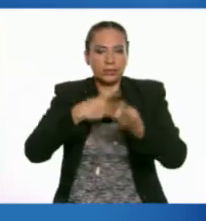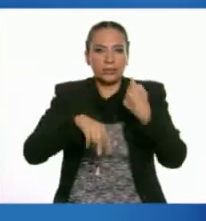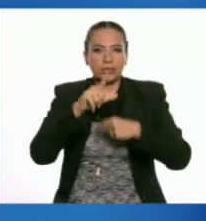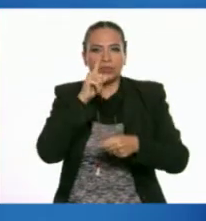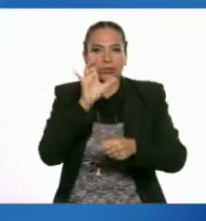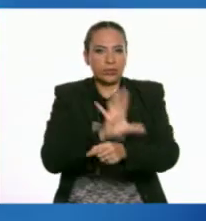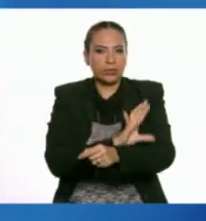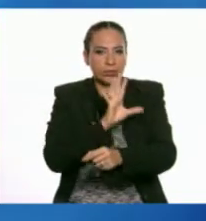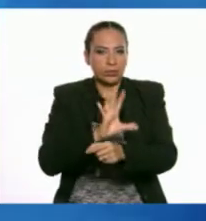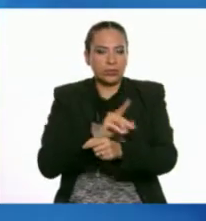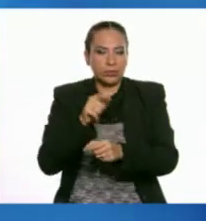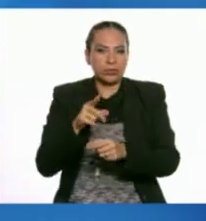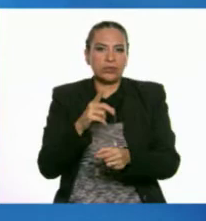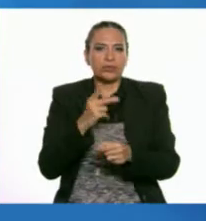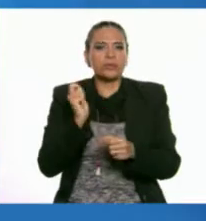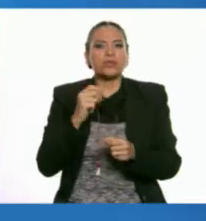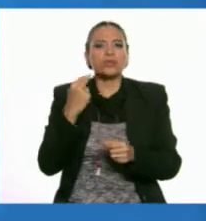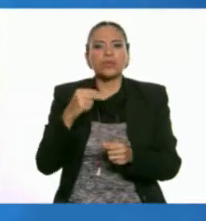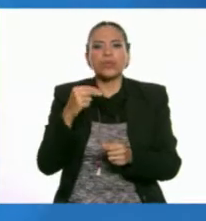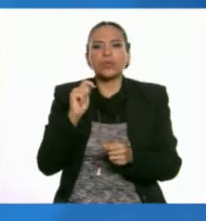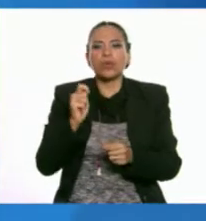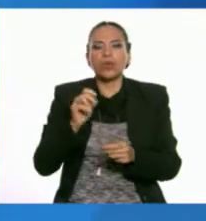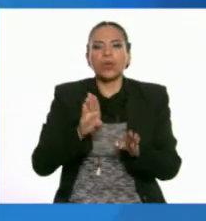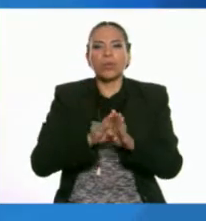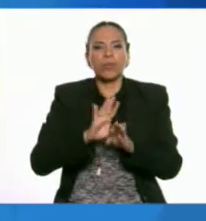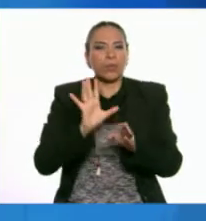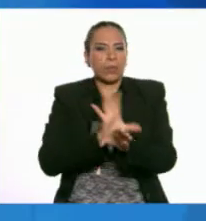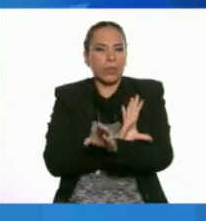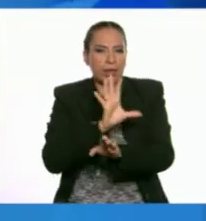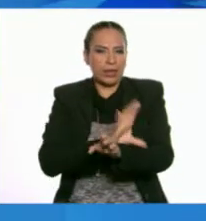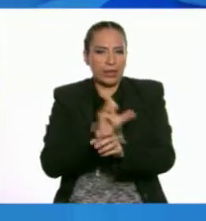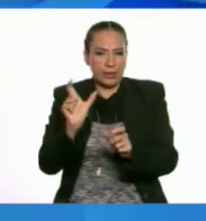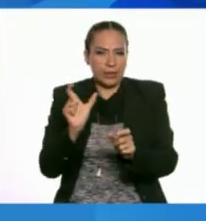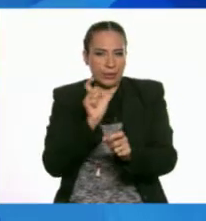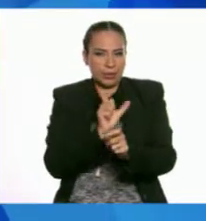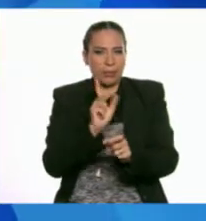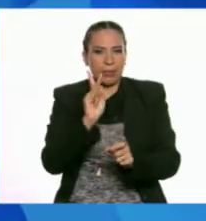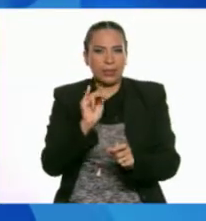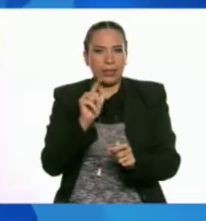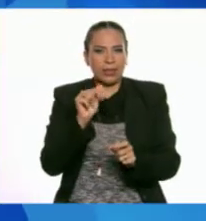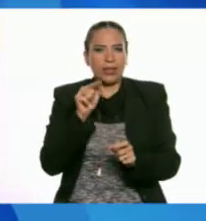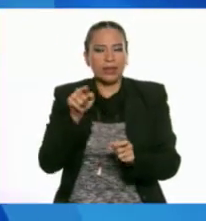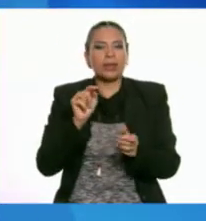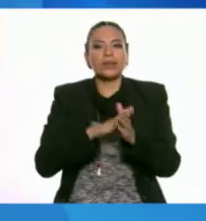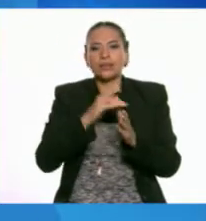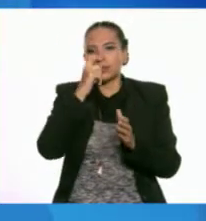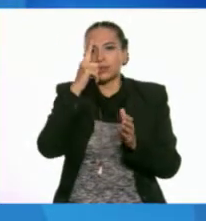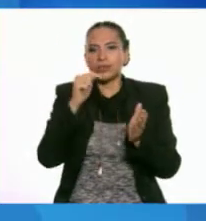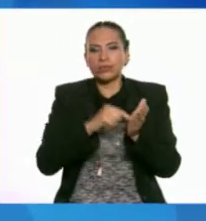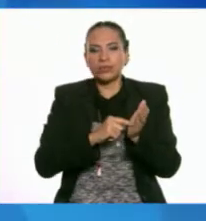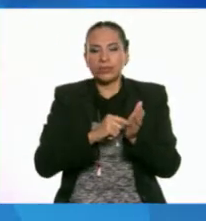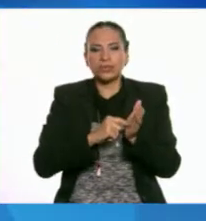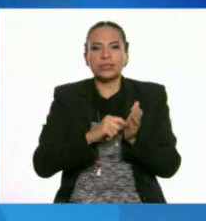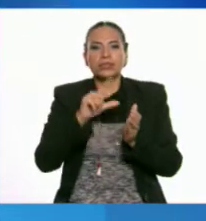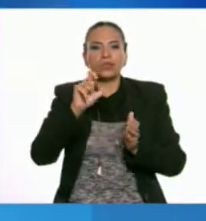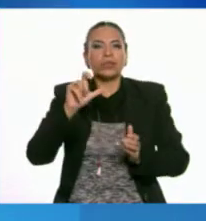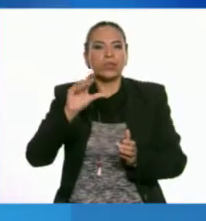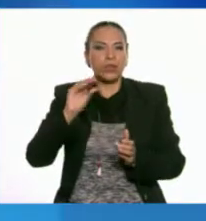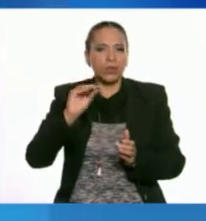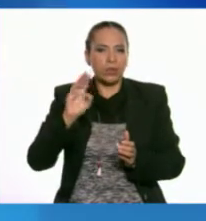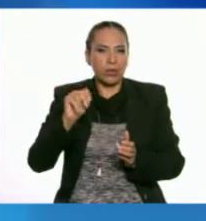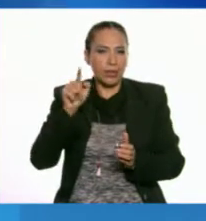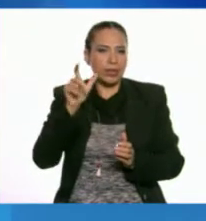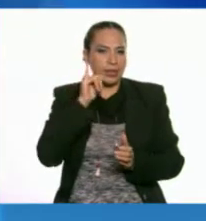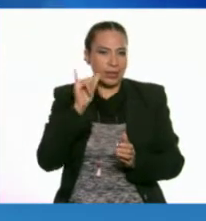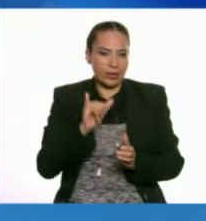forma estable, lo que conocemos ahora como una batería o una pila. Este invento fue en Italia en 1799.